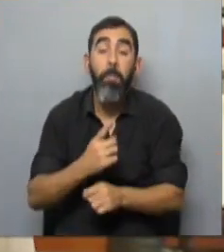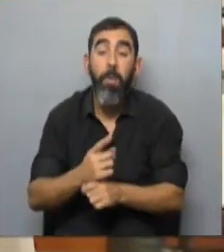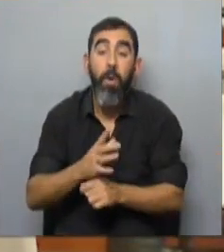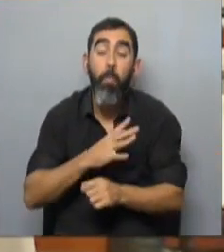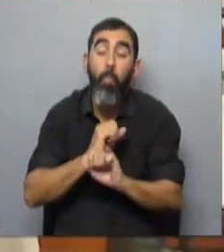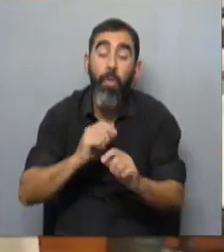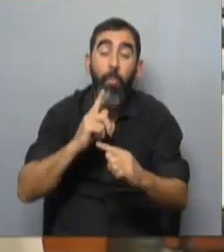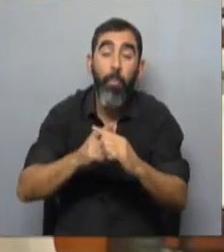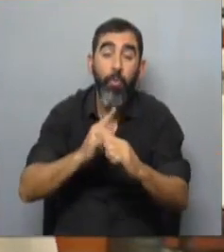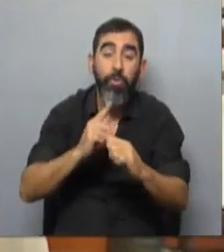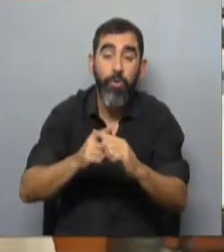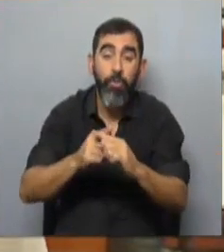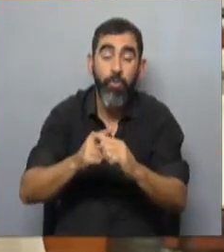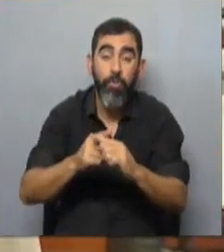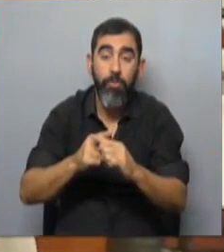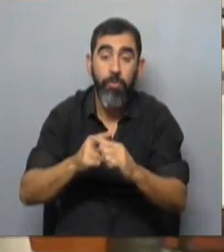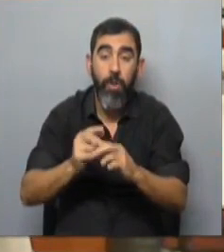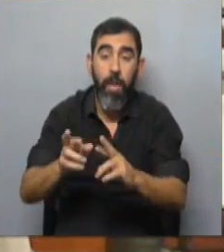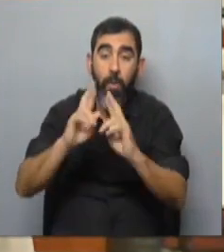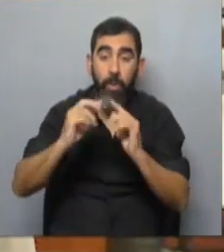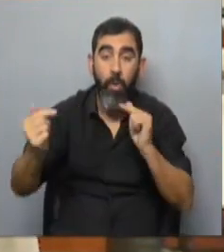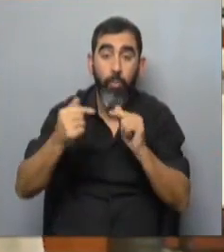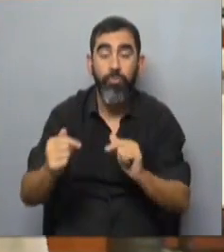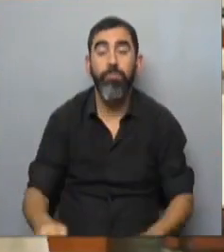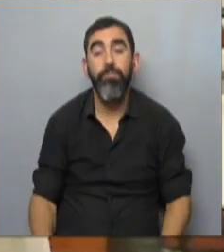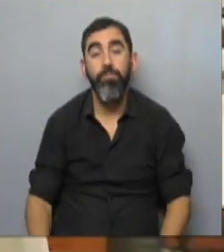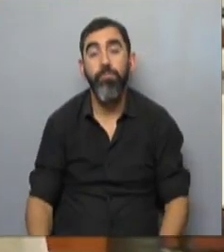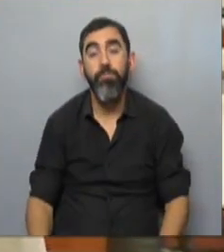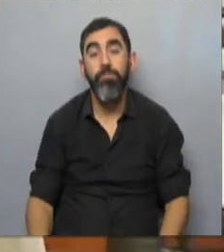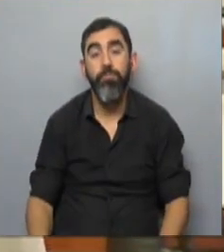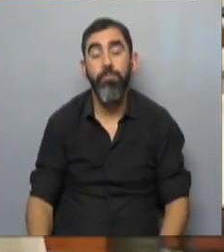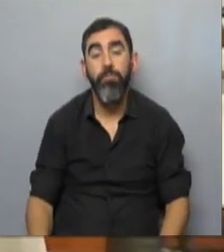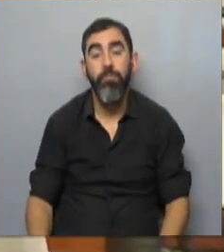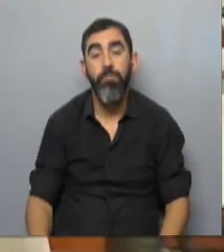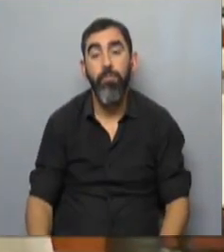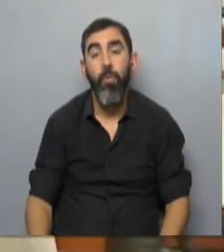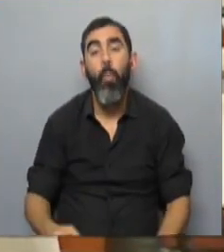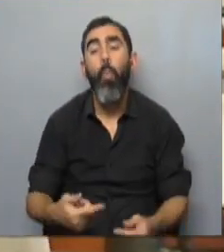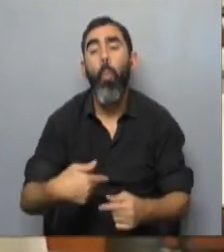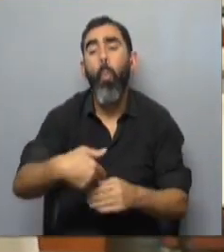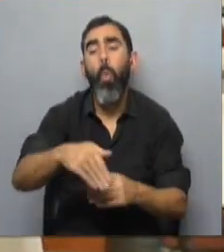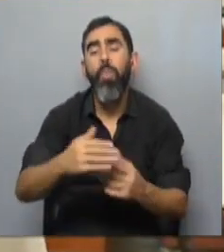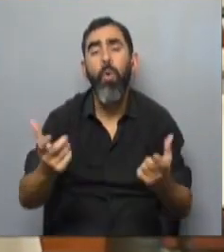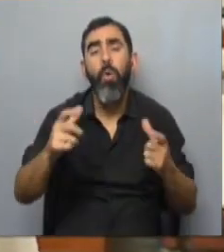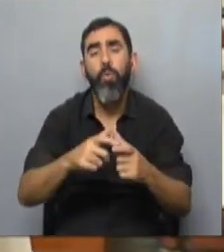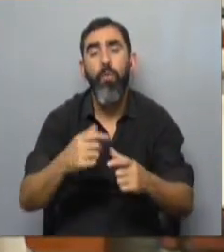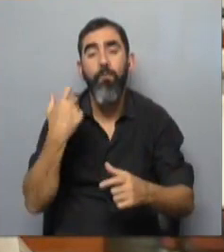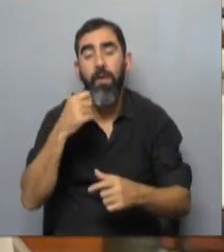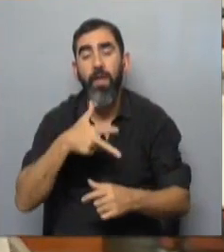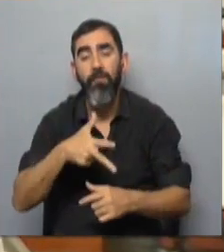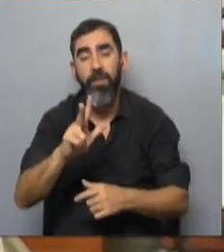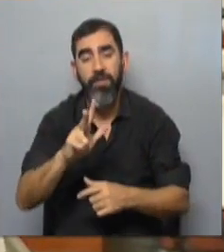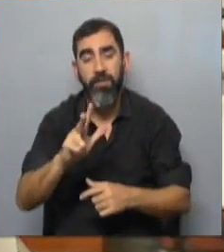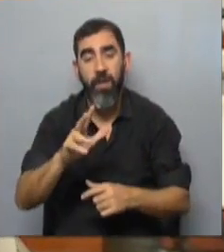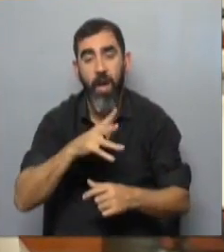vista positivo acerca de lo que va a ser la respuesta de la oposición. ¿Cuándo serían esta primera reunión? No hay fecha todavía gestionada, en